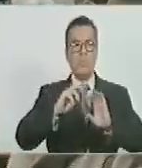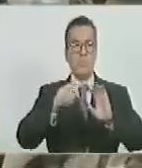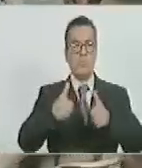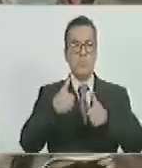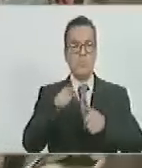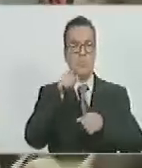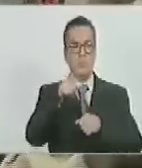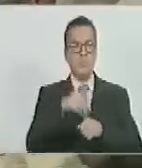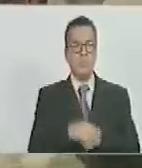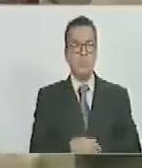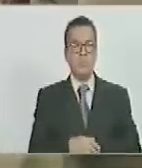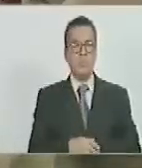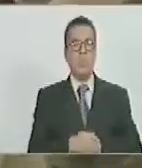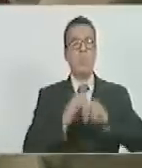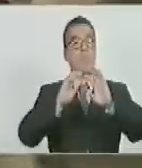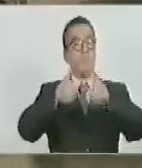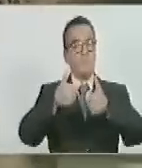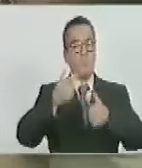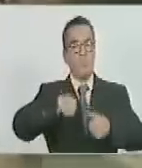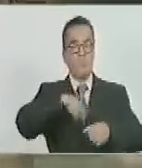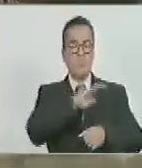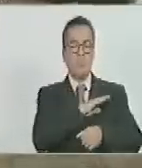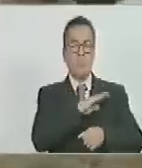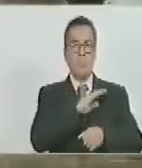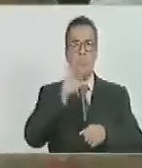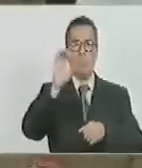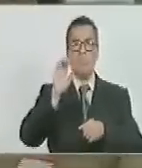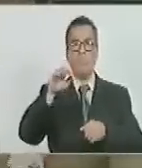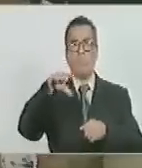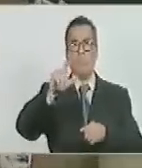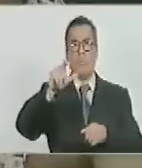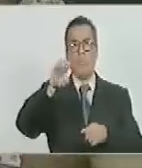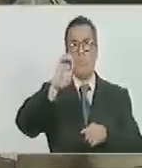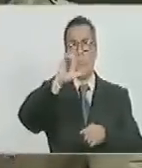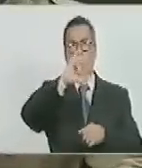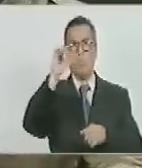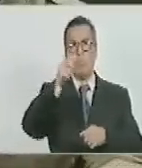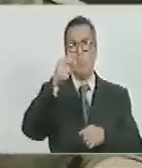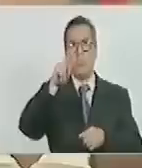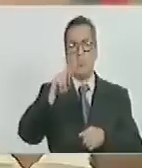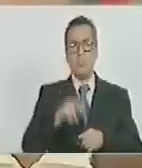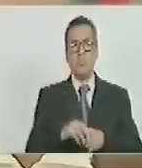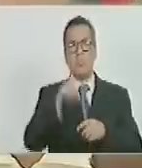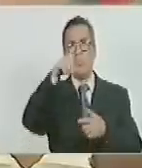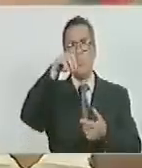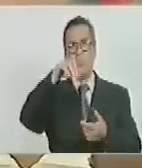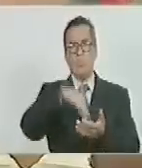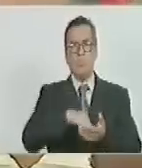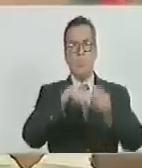sus andanzas en nuestro país cuando Eleazar López Contreras,